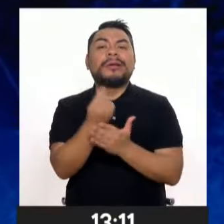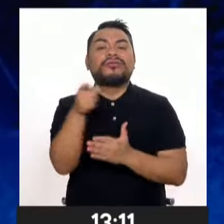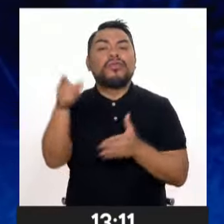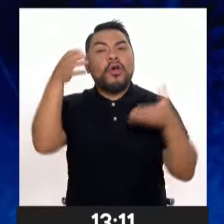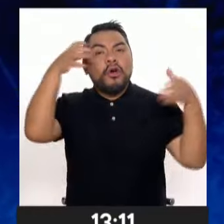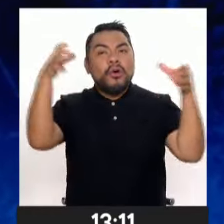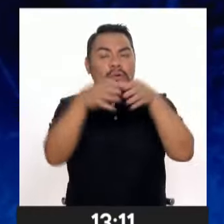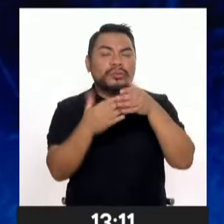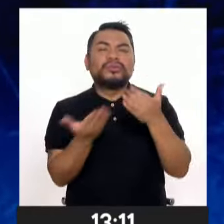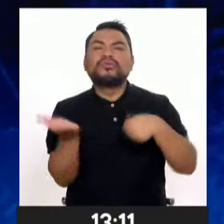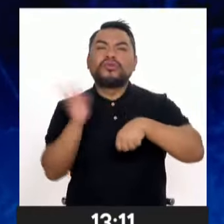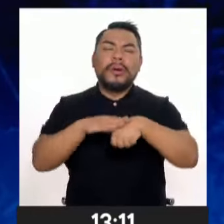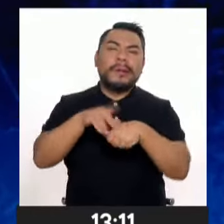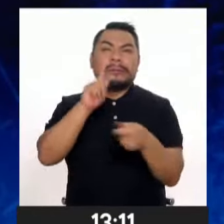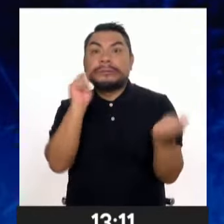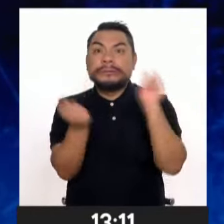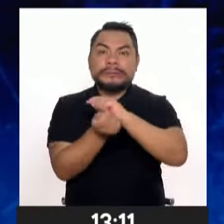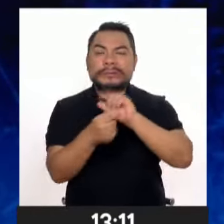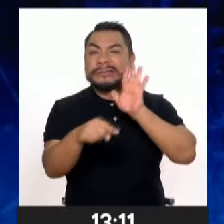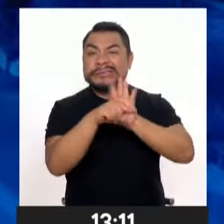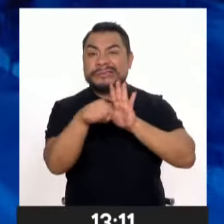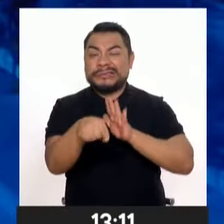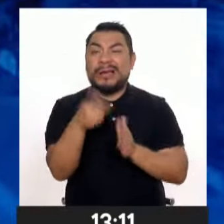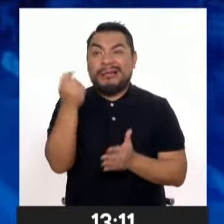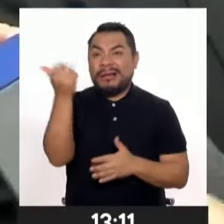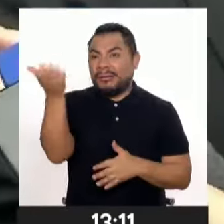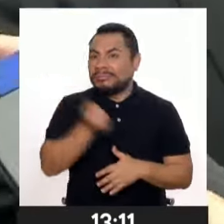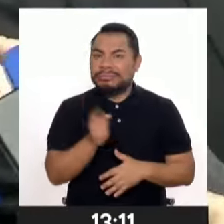sobre los impactos negativos de esta propuesta.